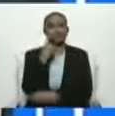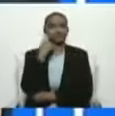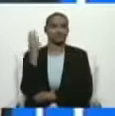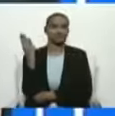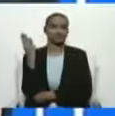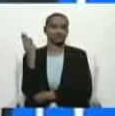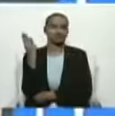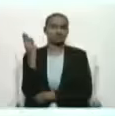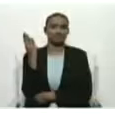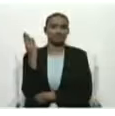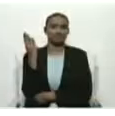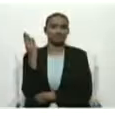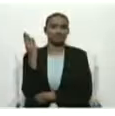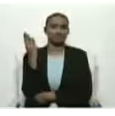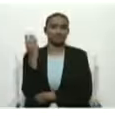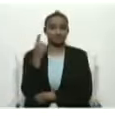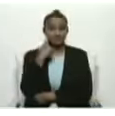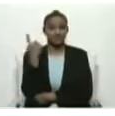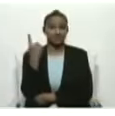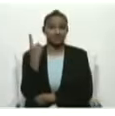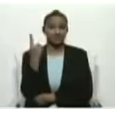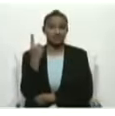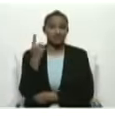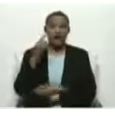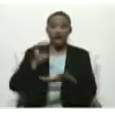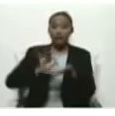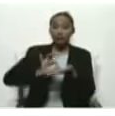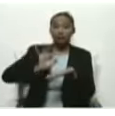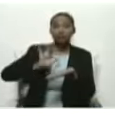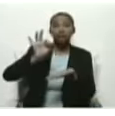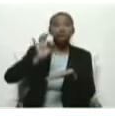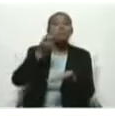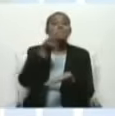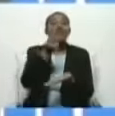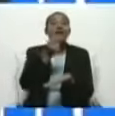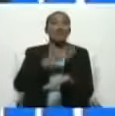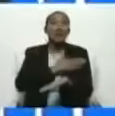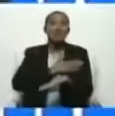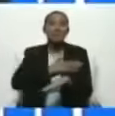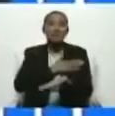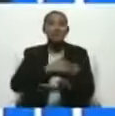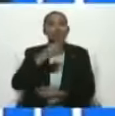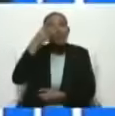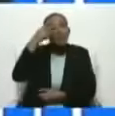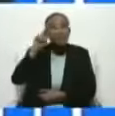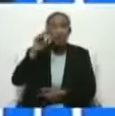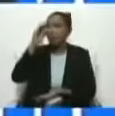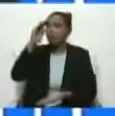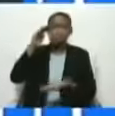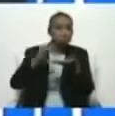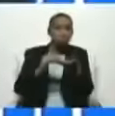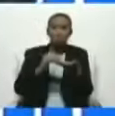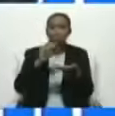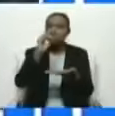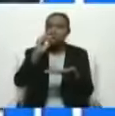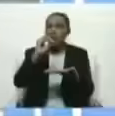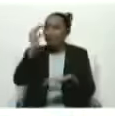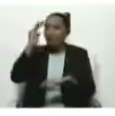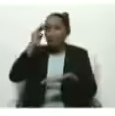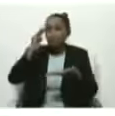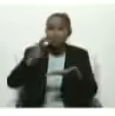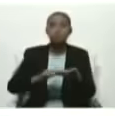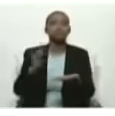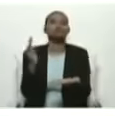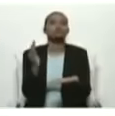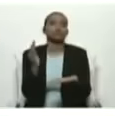Elecciones enferman a las bolsas de México. El peso mexicano, diario El País de España. El peso mexicano y la